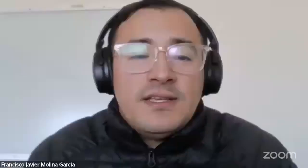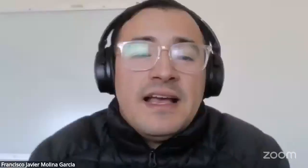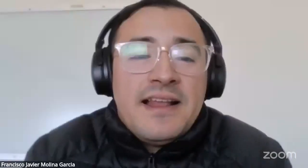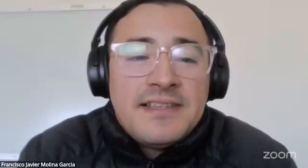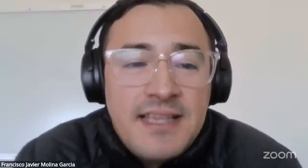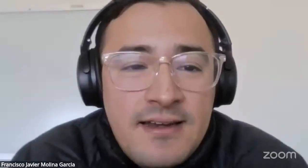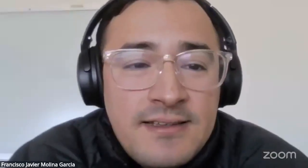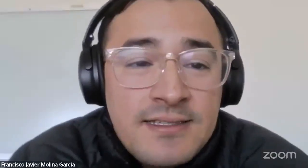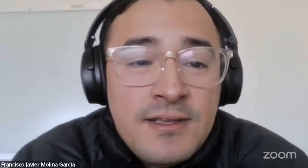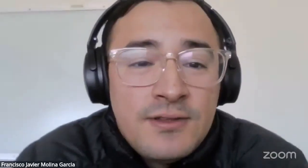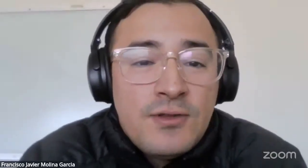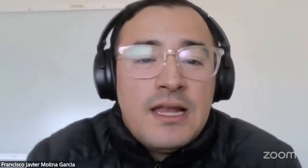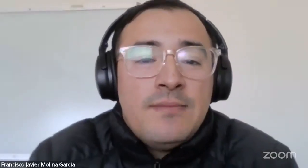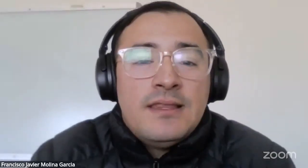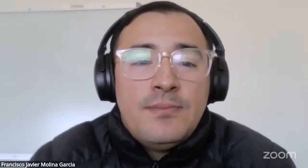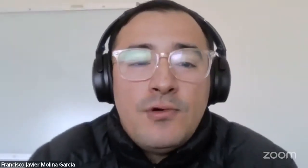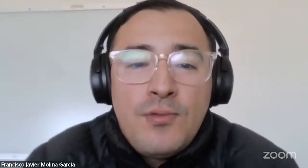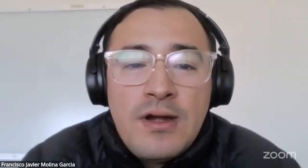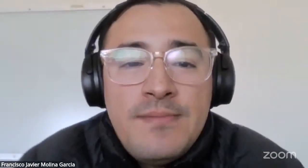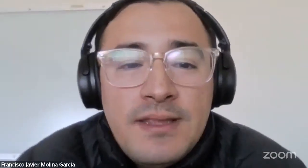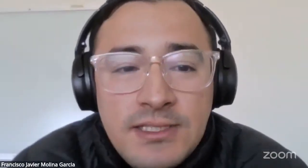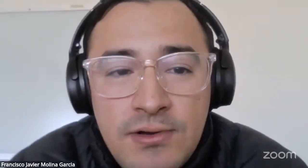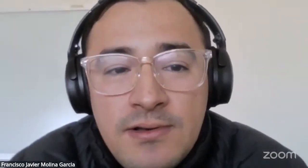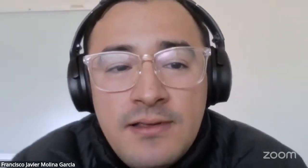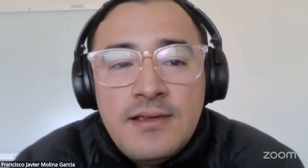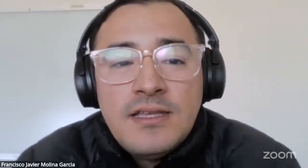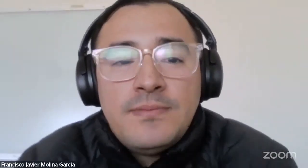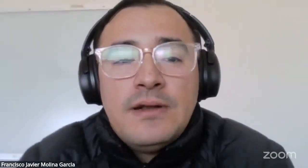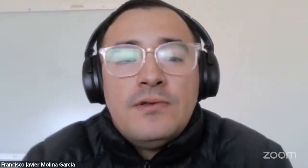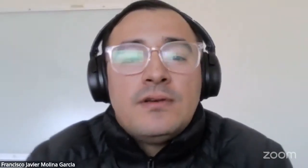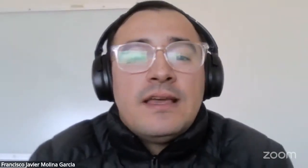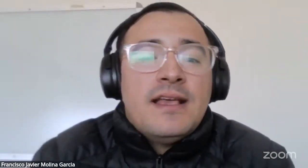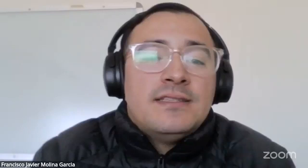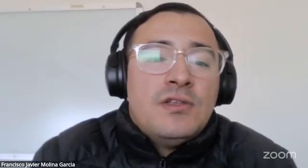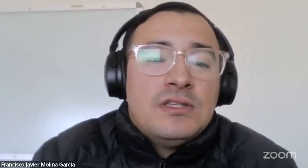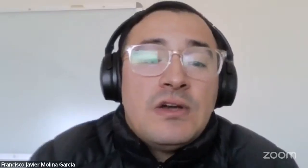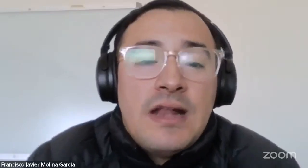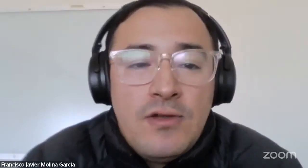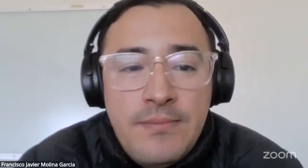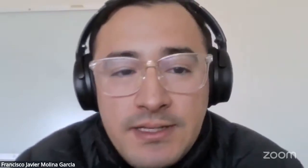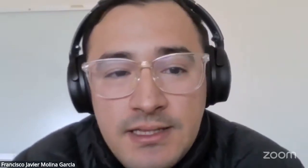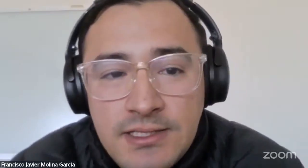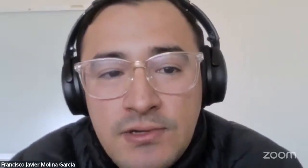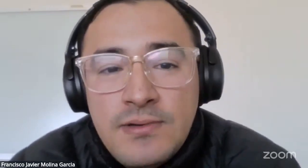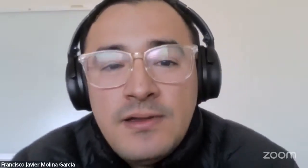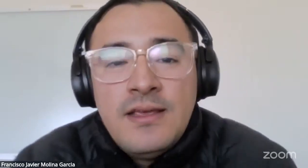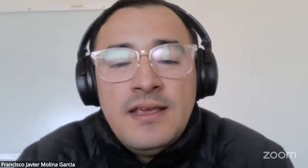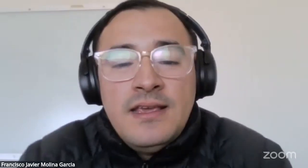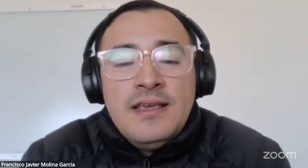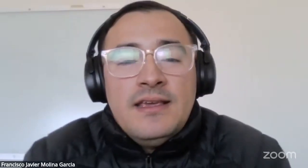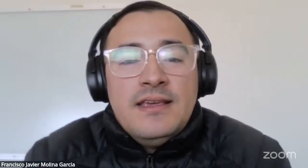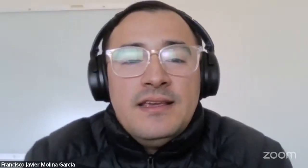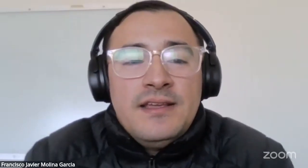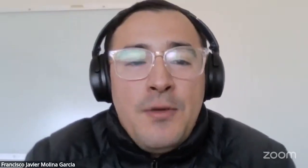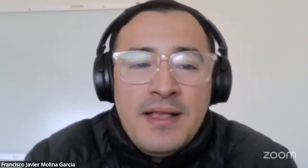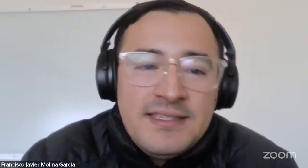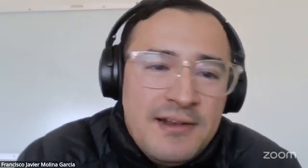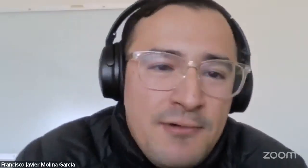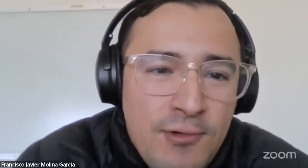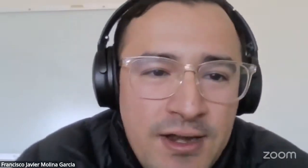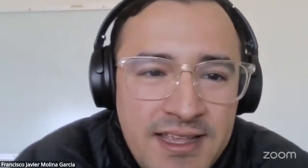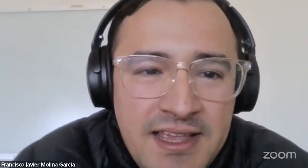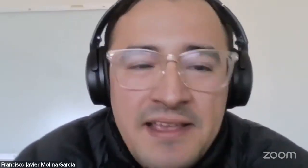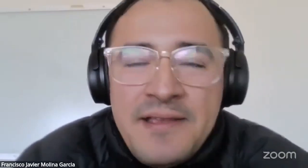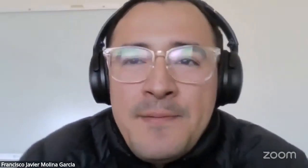No, pues agradecerles totalmente por la invitación. Espero que haya sido de su agrado la presentación. Y nomás